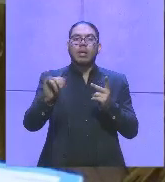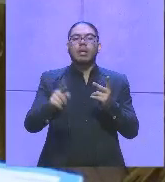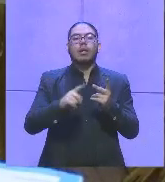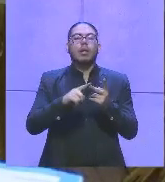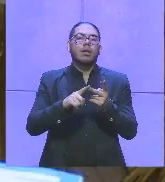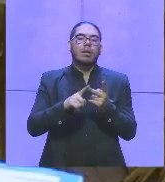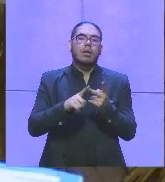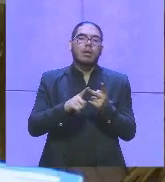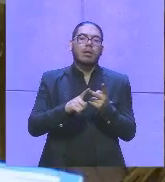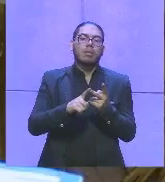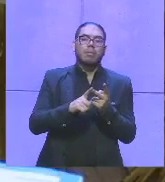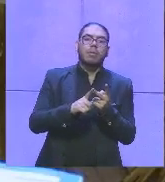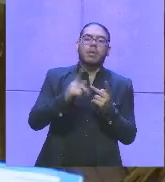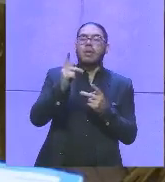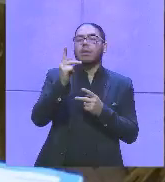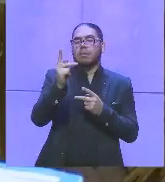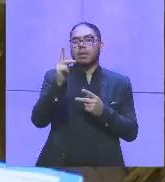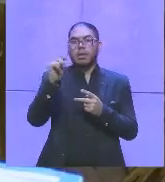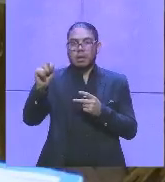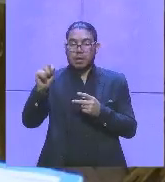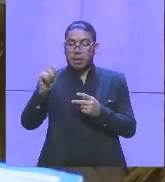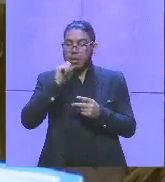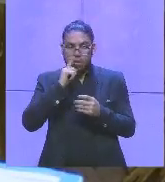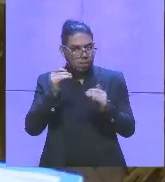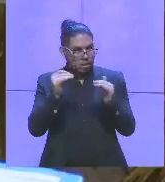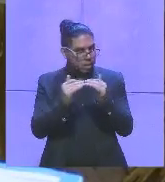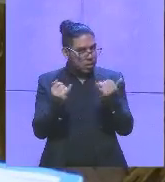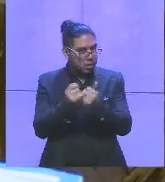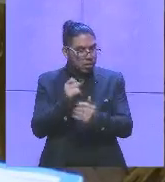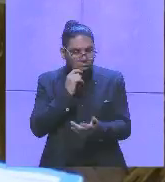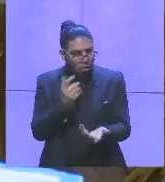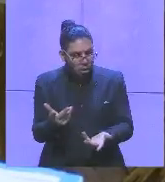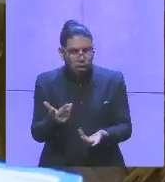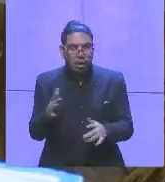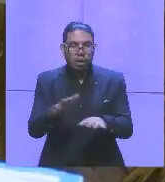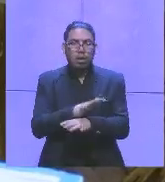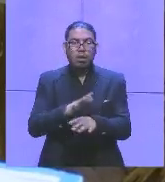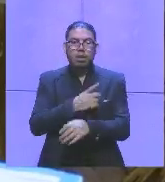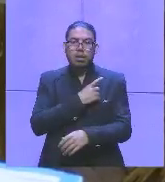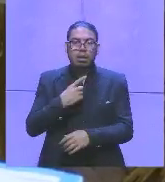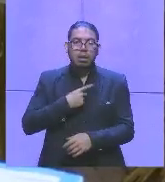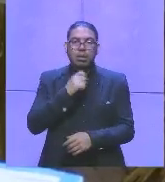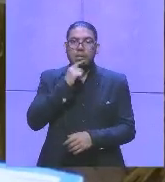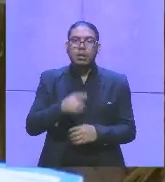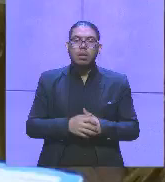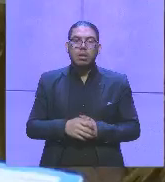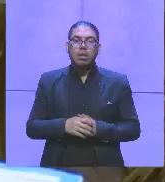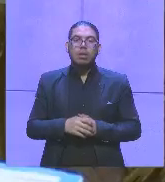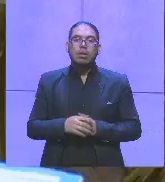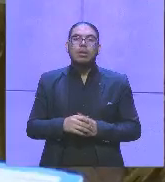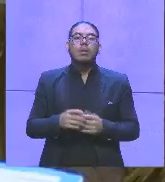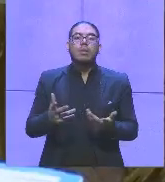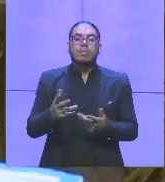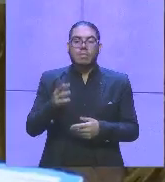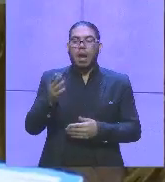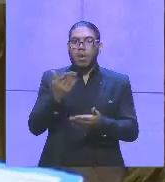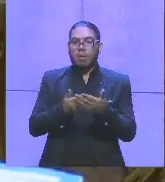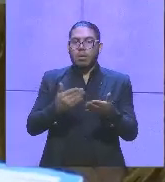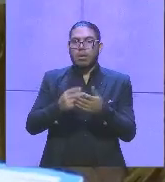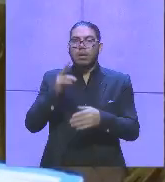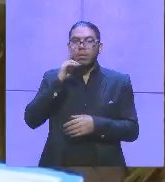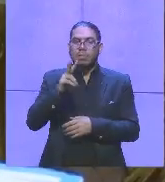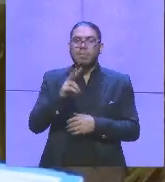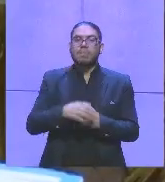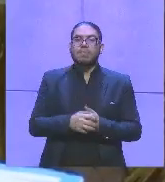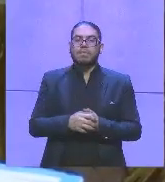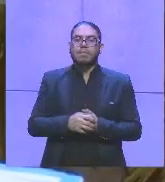Partido del Trabajo. Ahora, nada más para actualizar este tema con lo que ahora vemos en este denominado Plan B